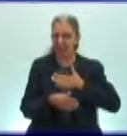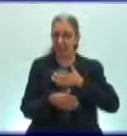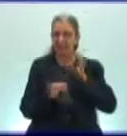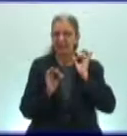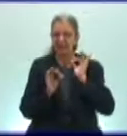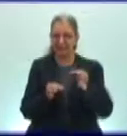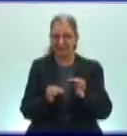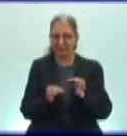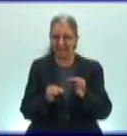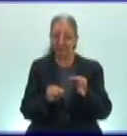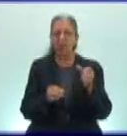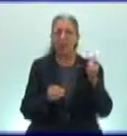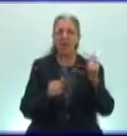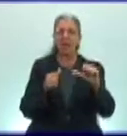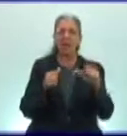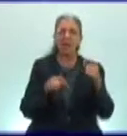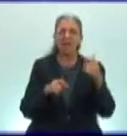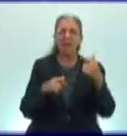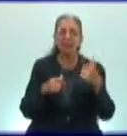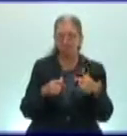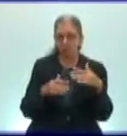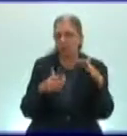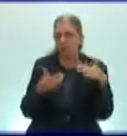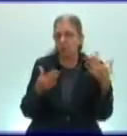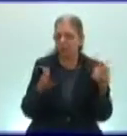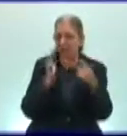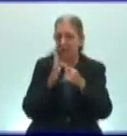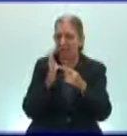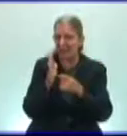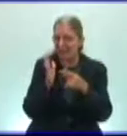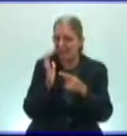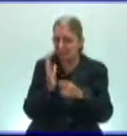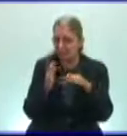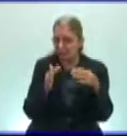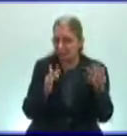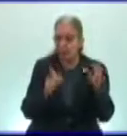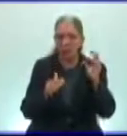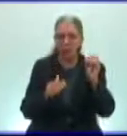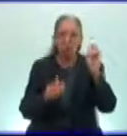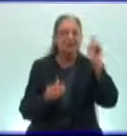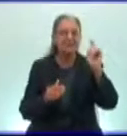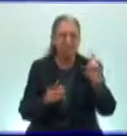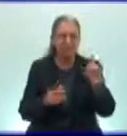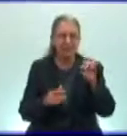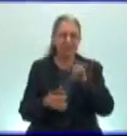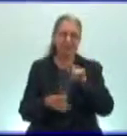mismo elemento químico, al elemento químico oxígeno.